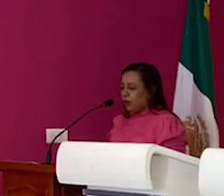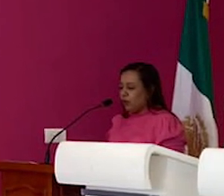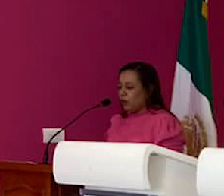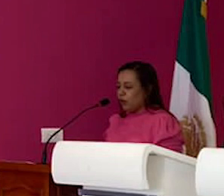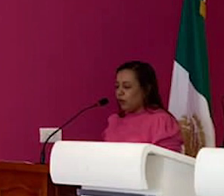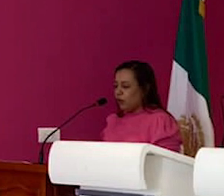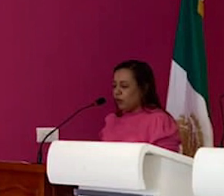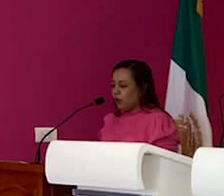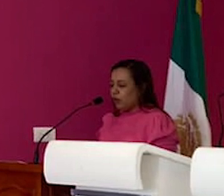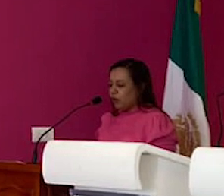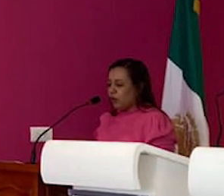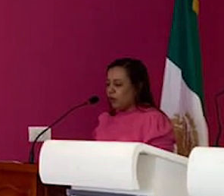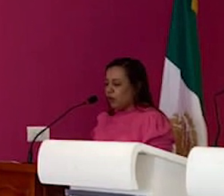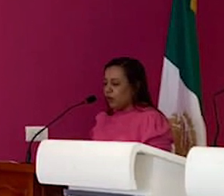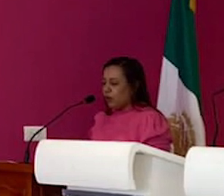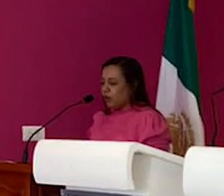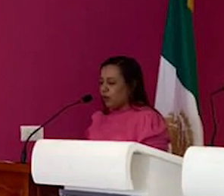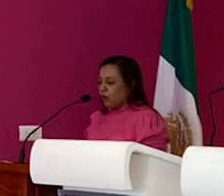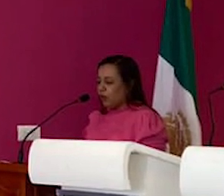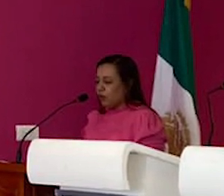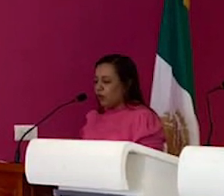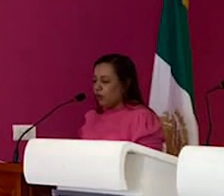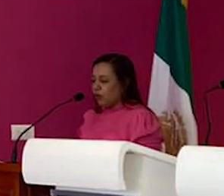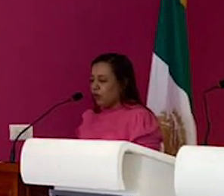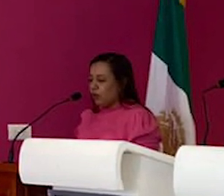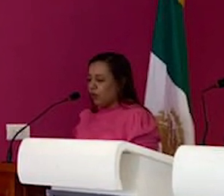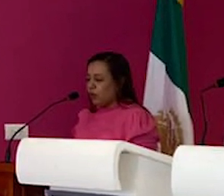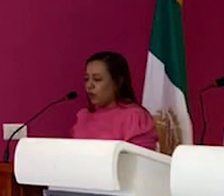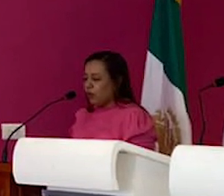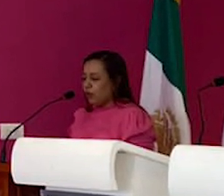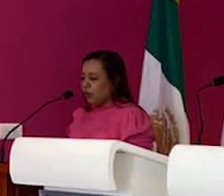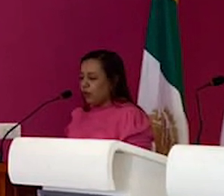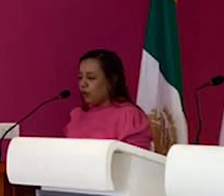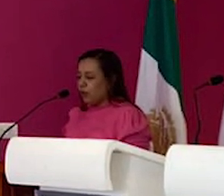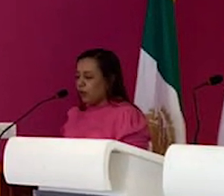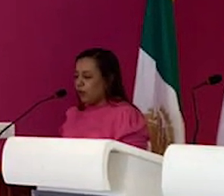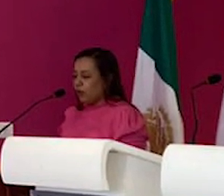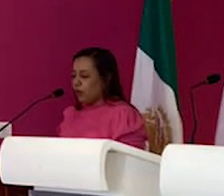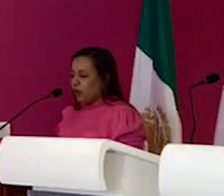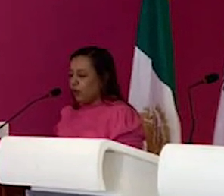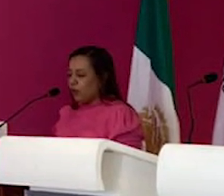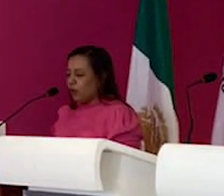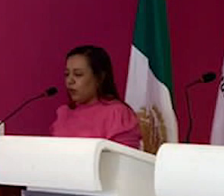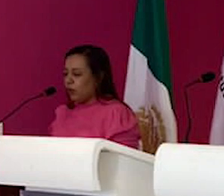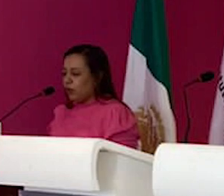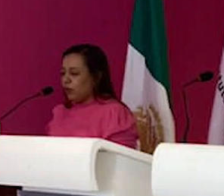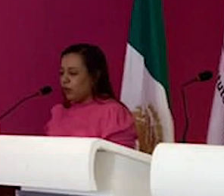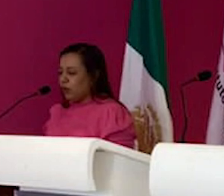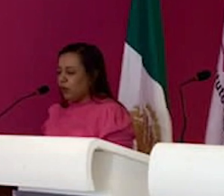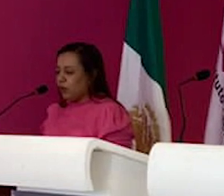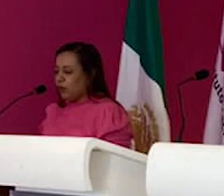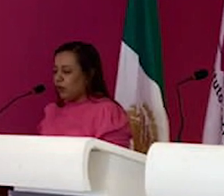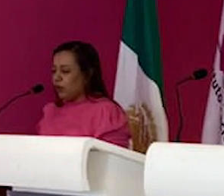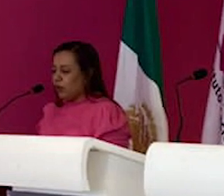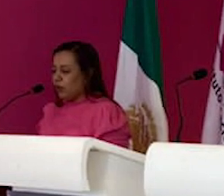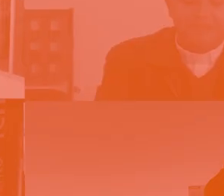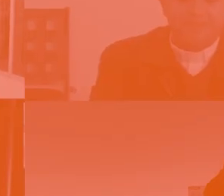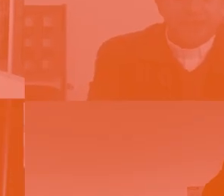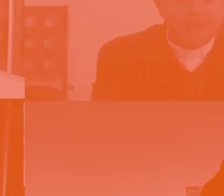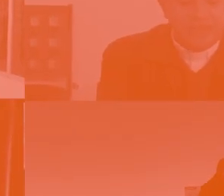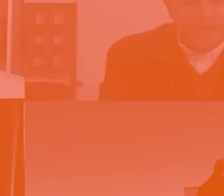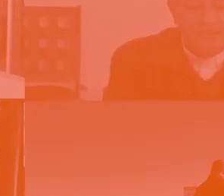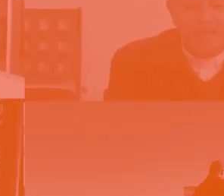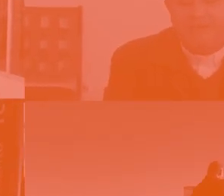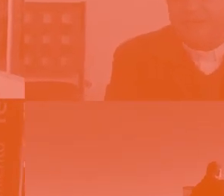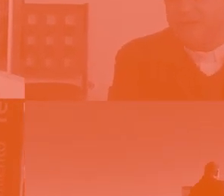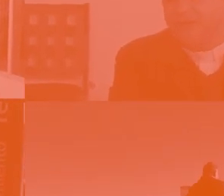Verónica Rodríguez Hernández de la coalición Fuerza y Corazón por México y Josefina Salazar Báez de Movimiento Ciudadano.